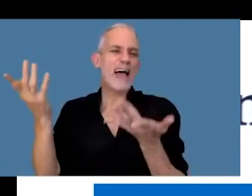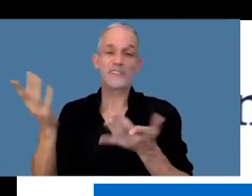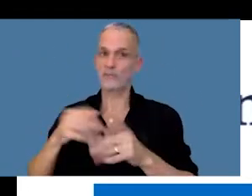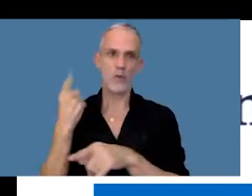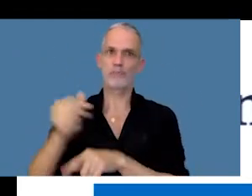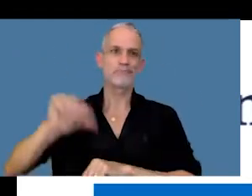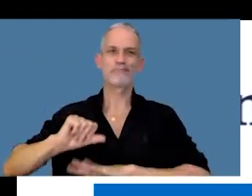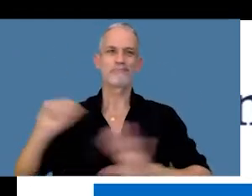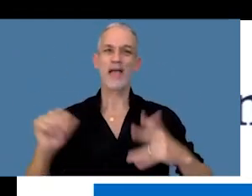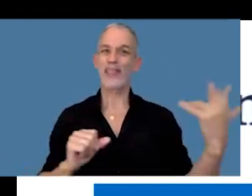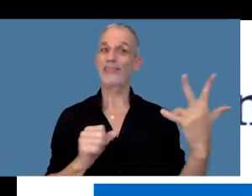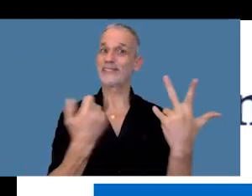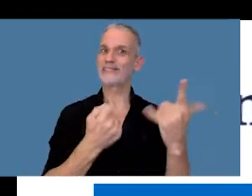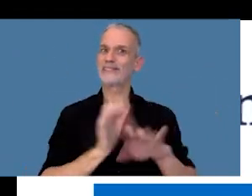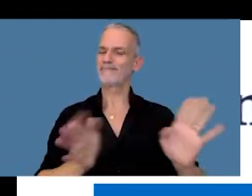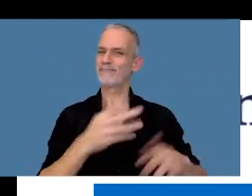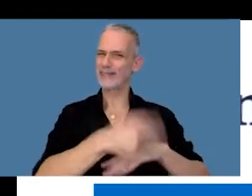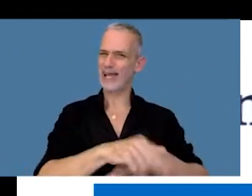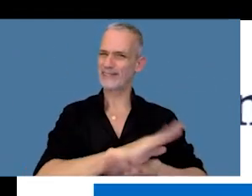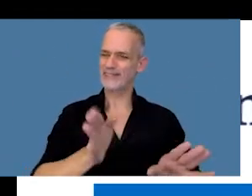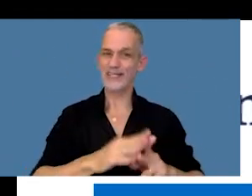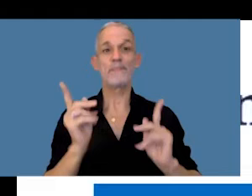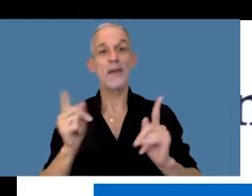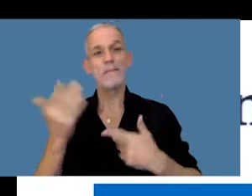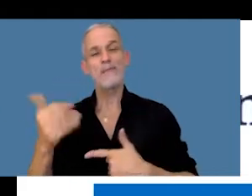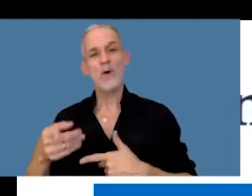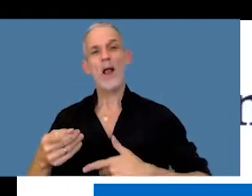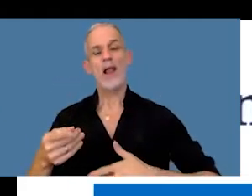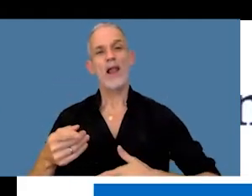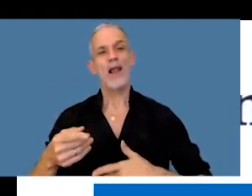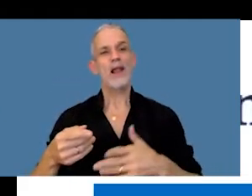puede. Lo mismo sucede con lo que son